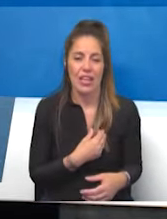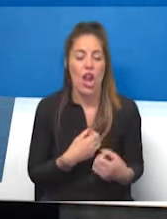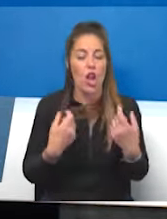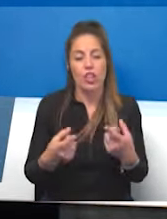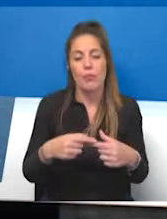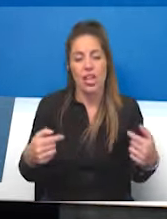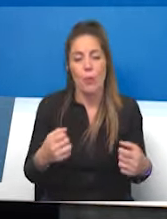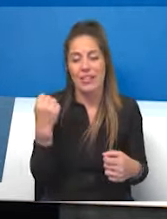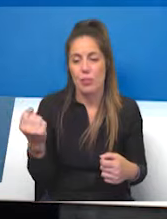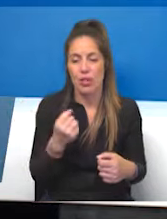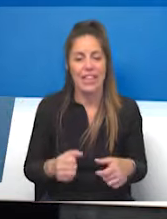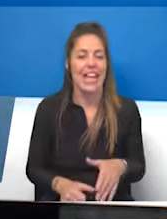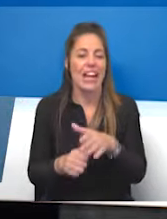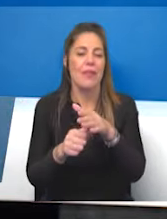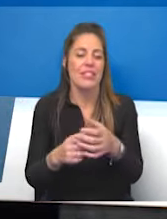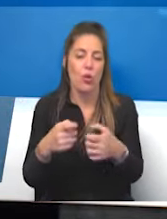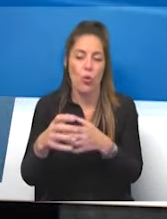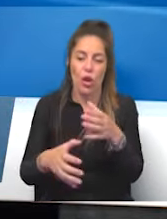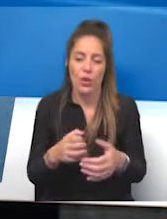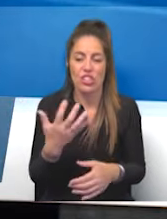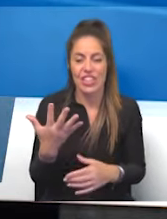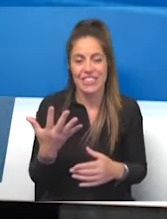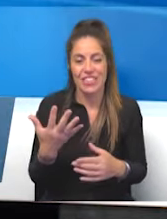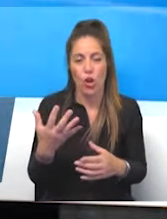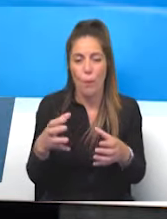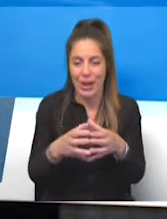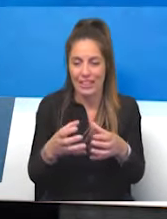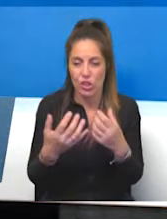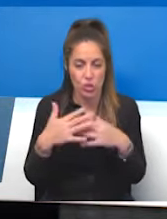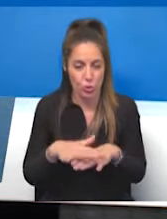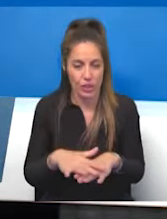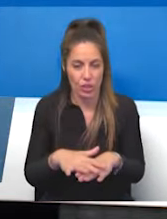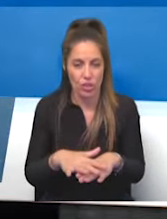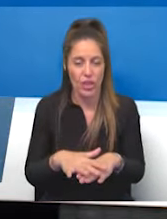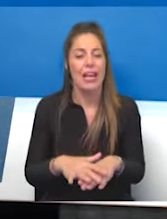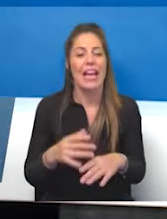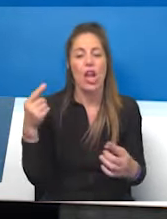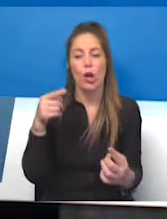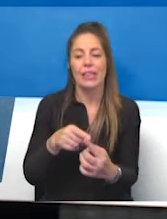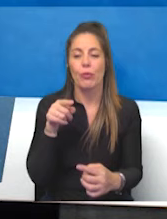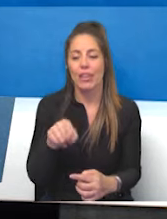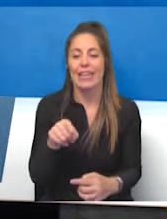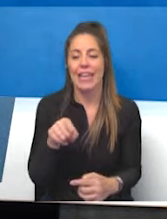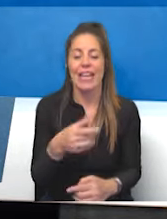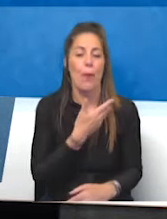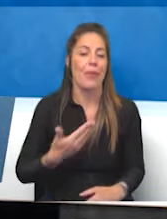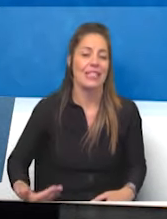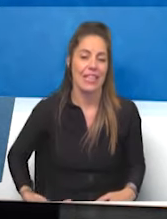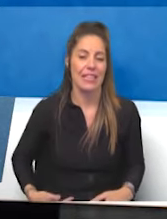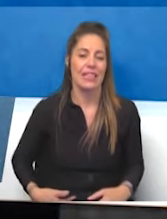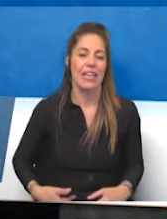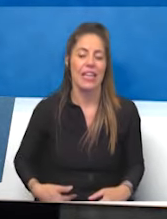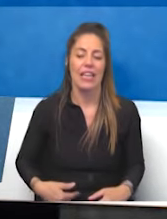importante encabezar una coalición de cinco partidos que tiene el objetivo de que él sea el presidente en un